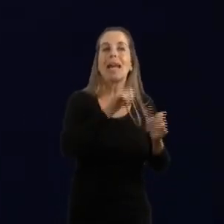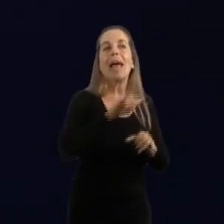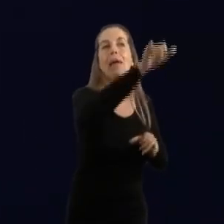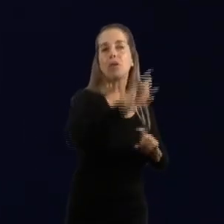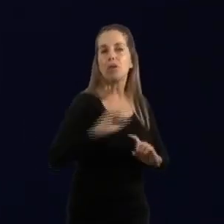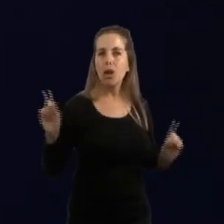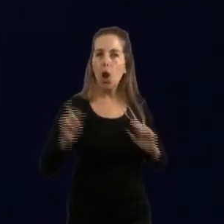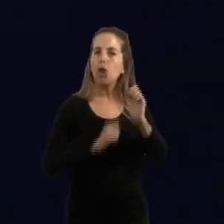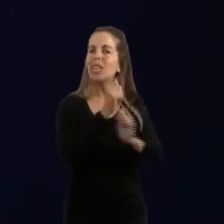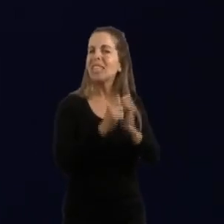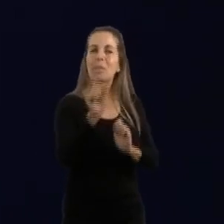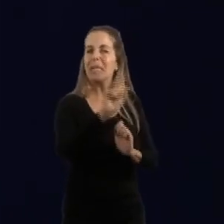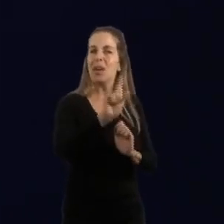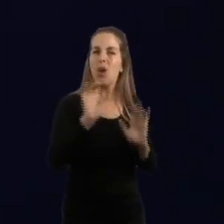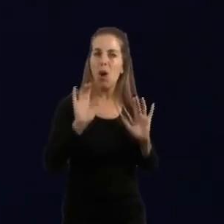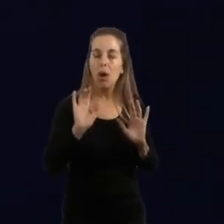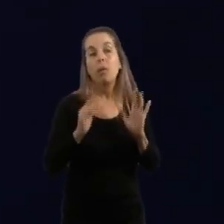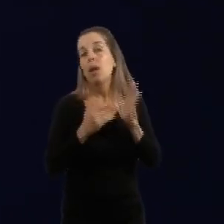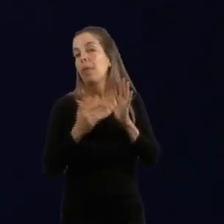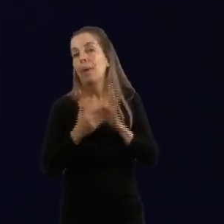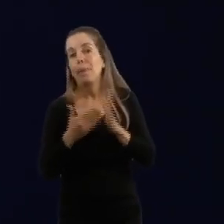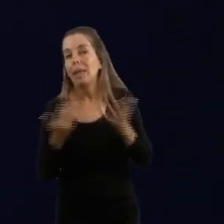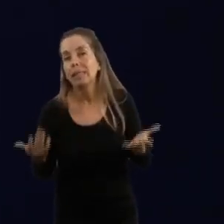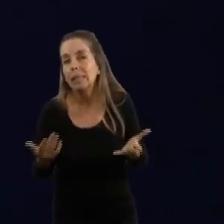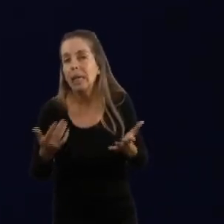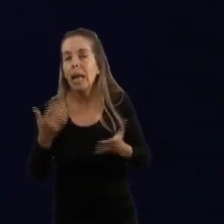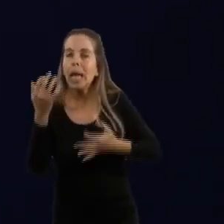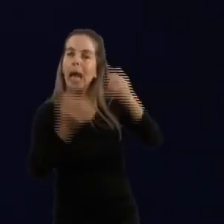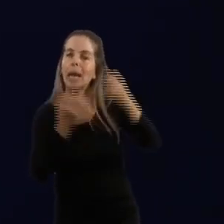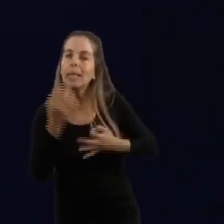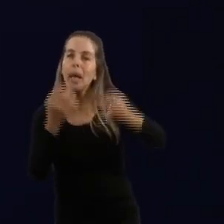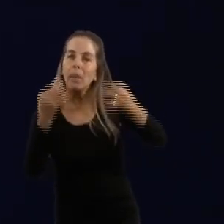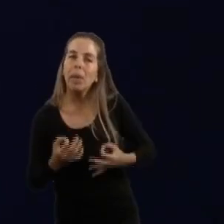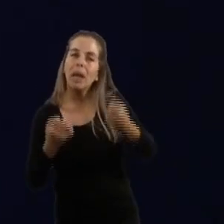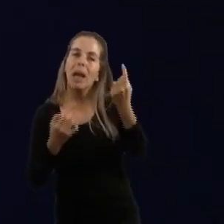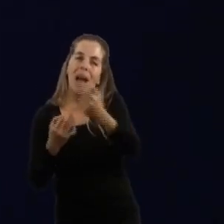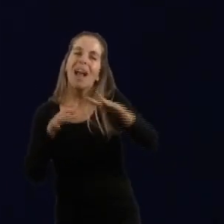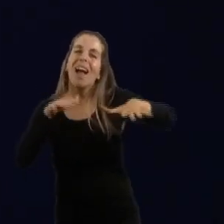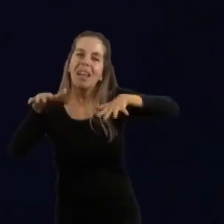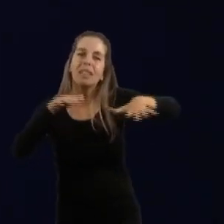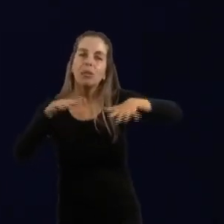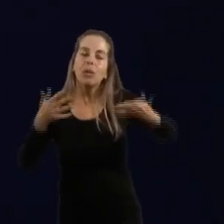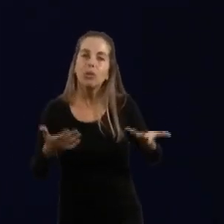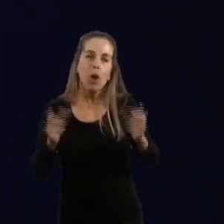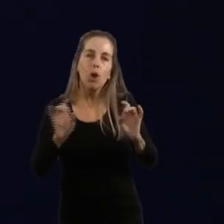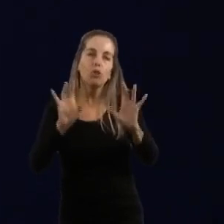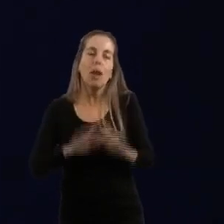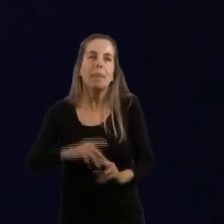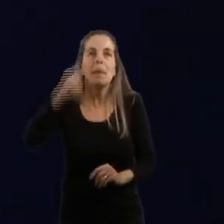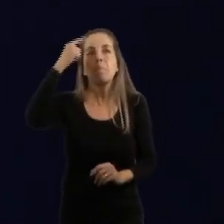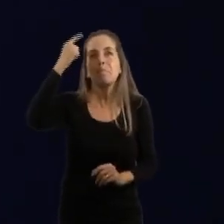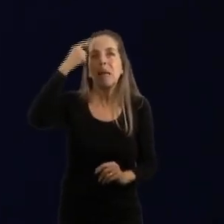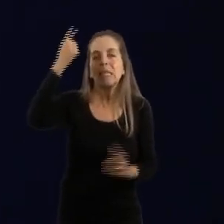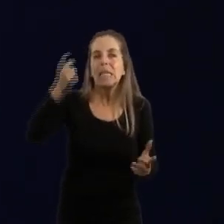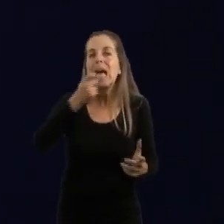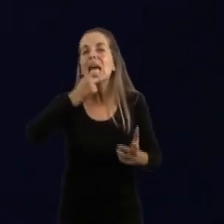se verá cada caso. Me parece que hay más suposición que otra cosa, digo. No, me parece que